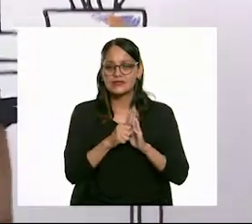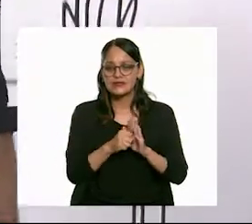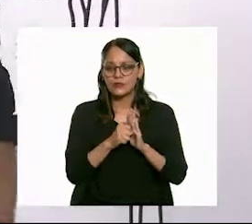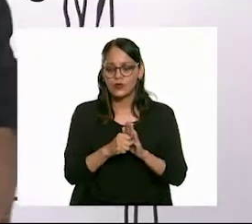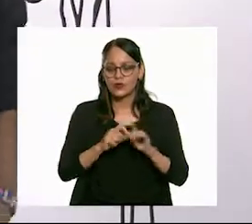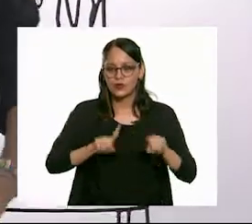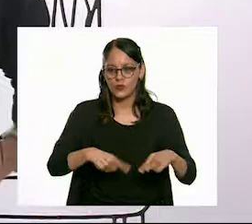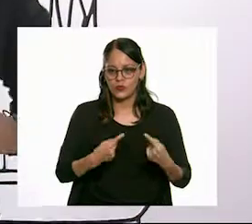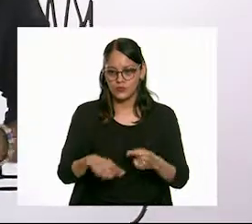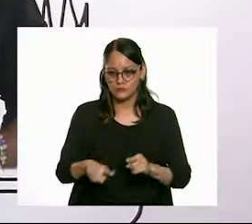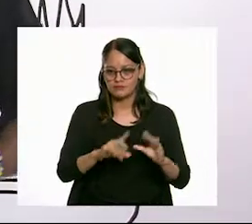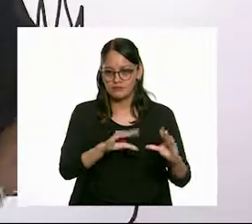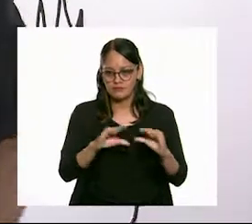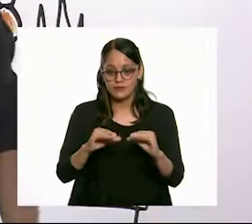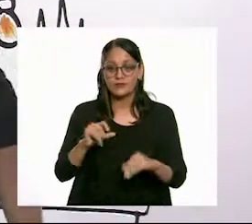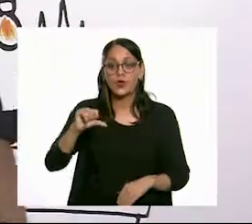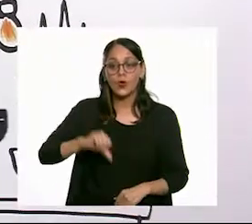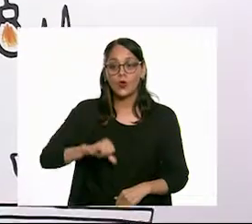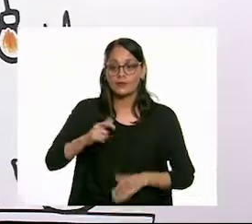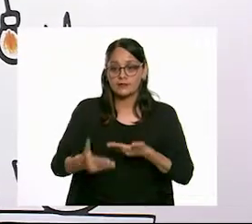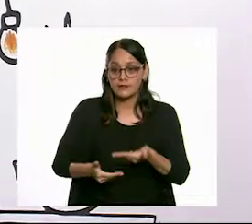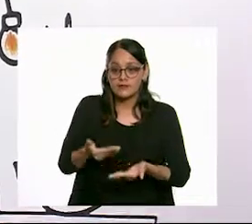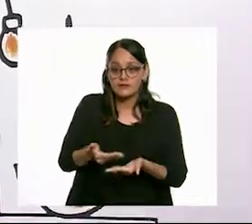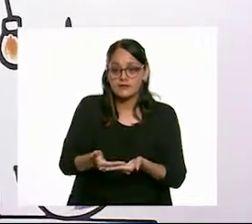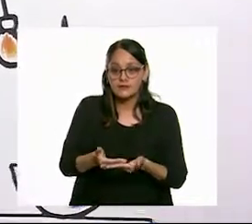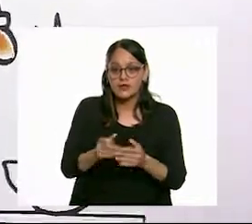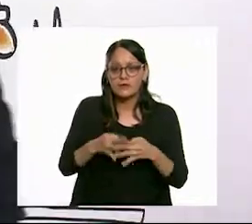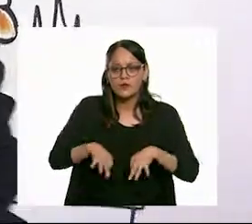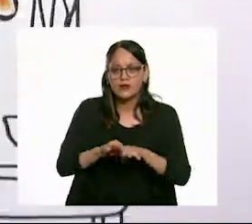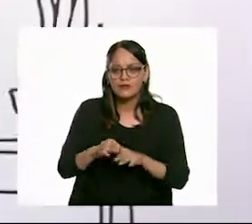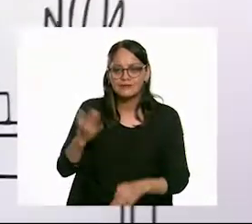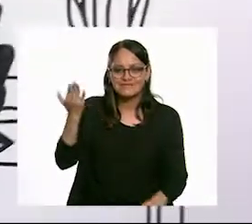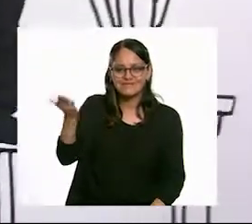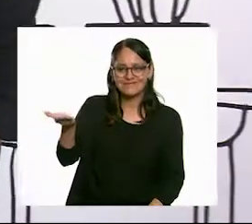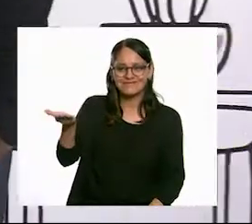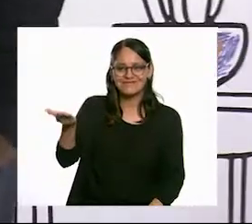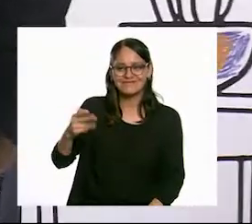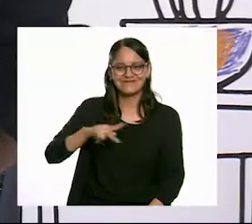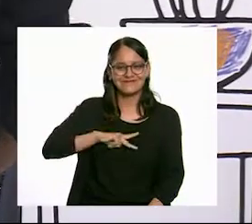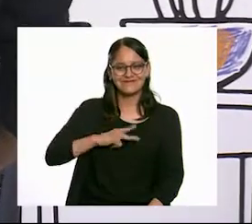presentarles a alguien bien importante. ¡Mi perro!